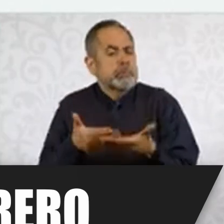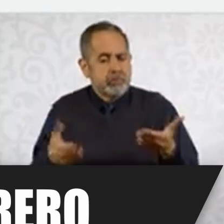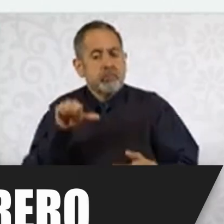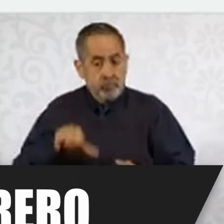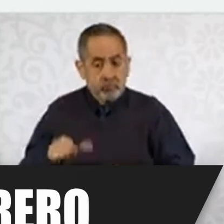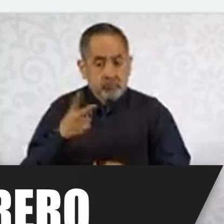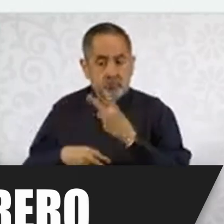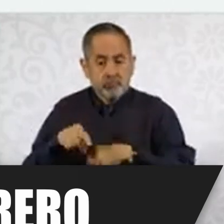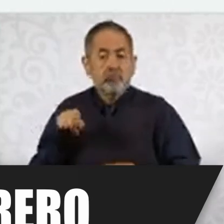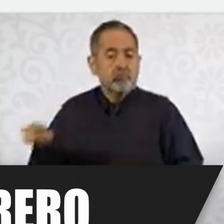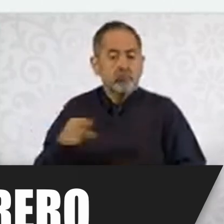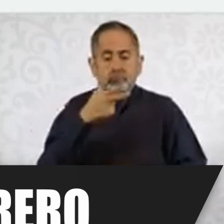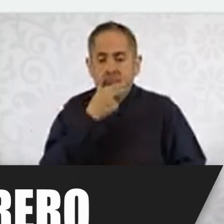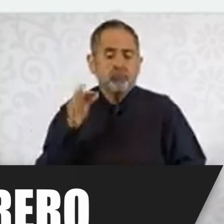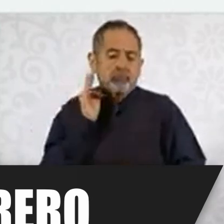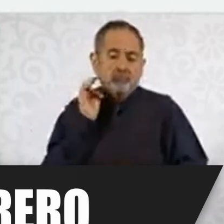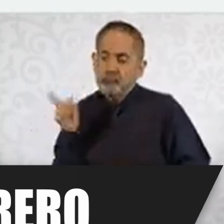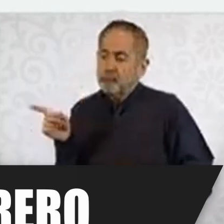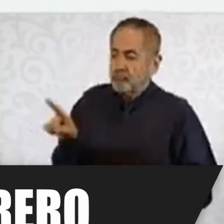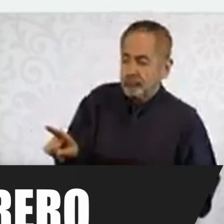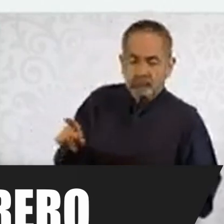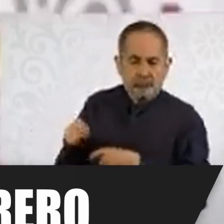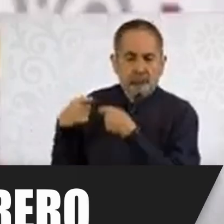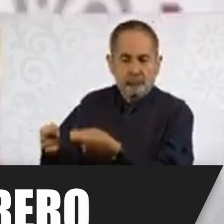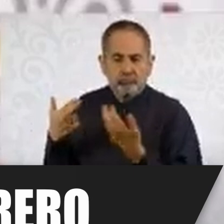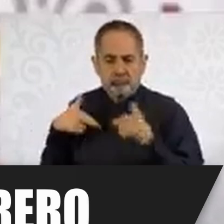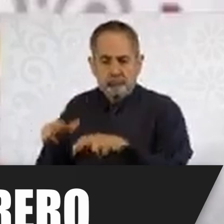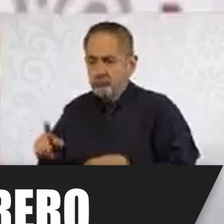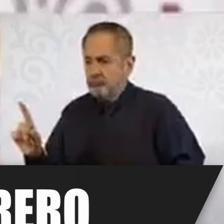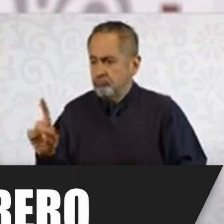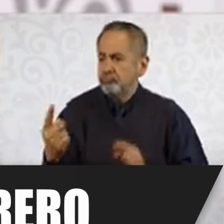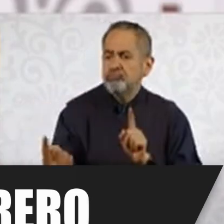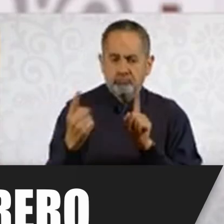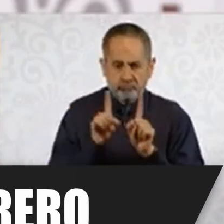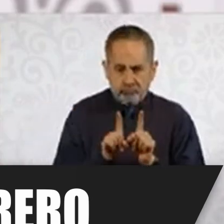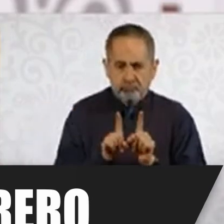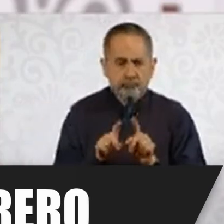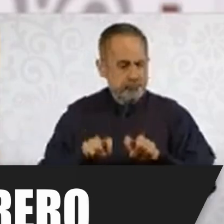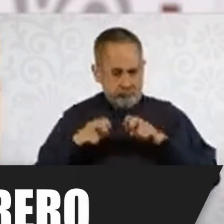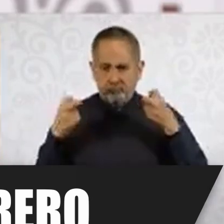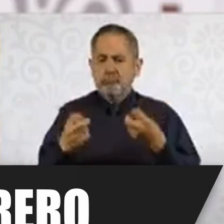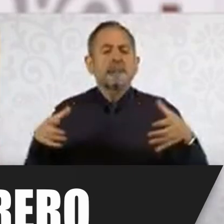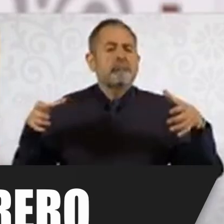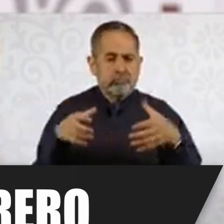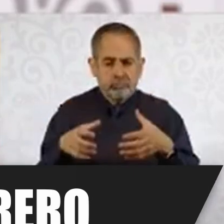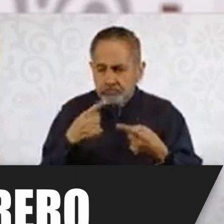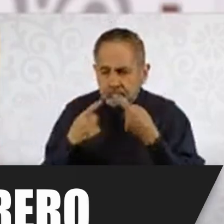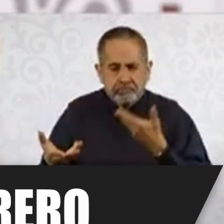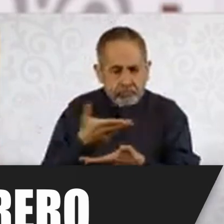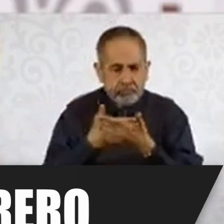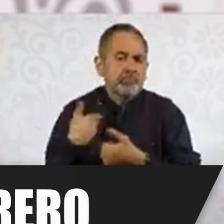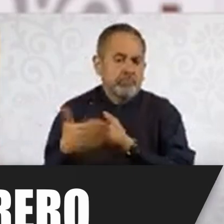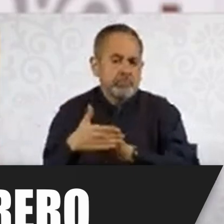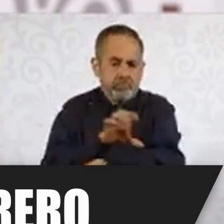un fiscal a nombre del fiscal Gertz Manero como parte de la coordinación que